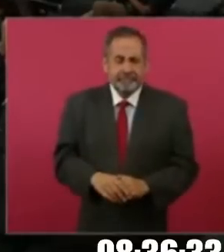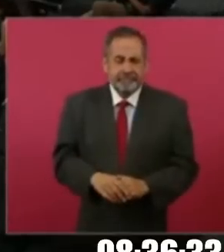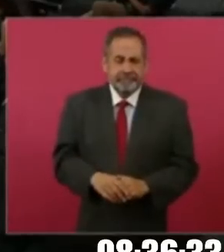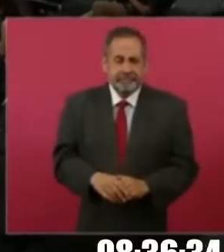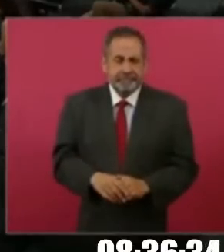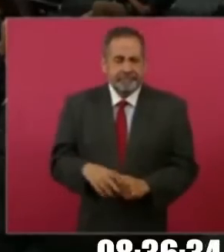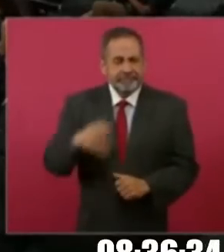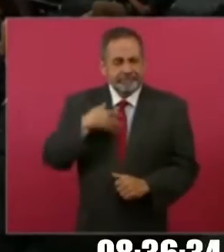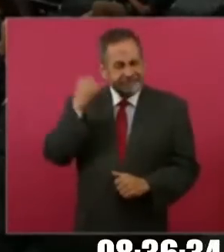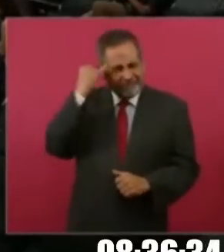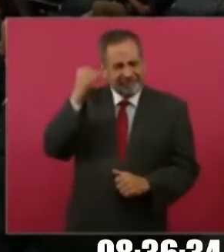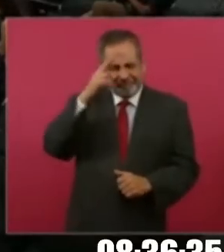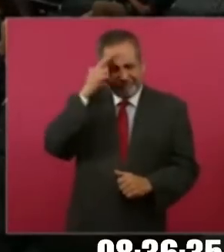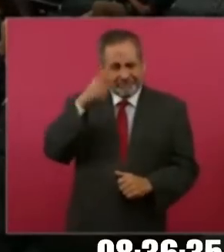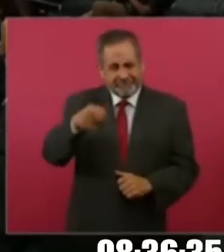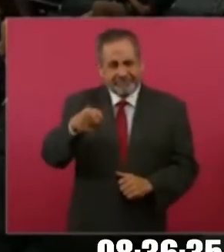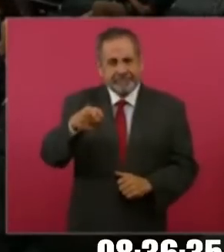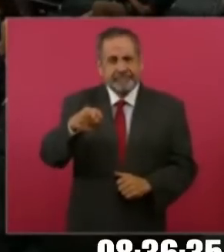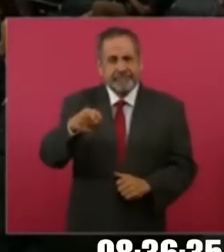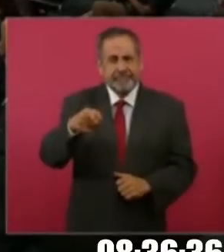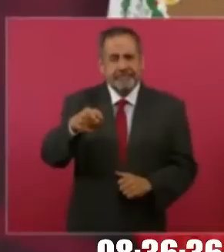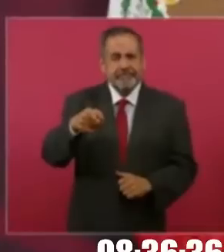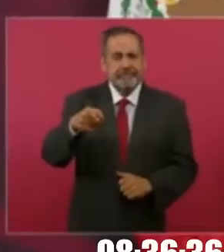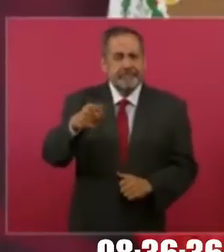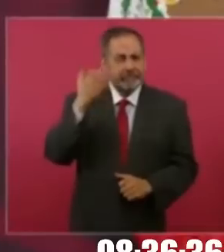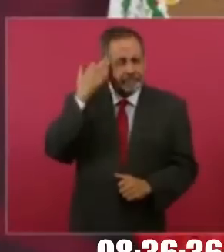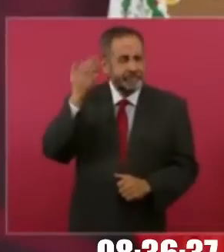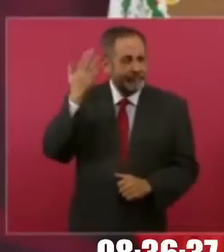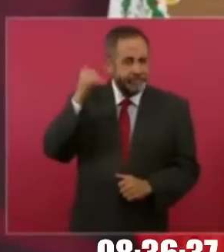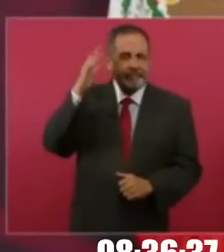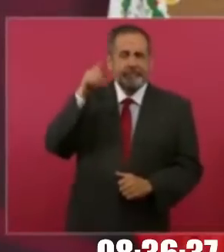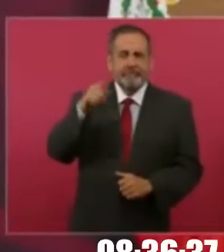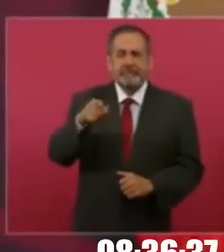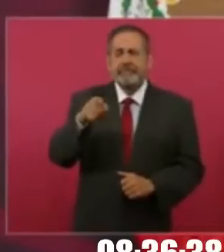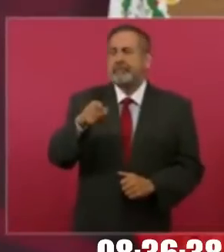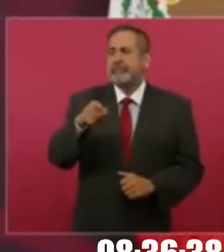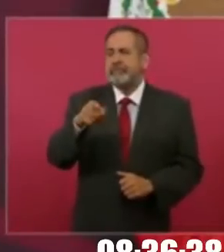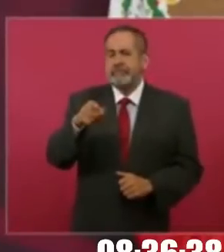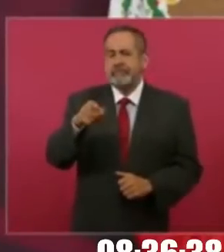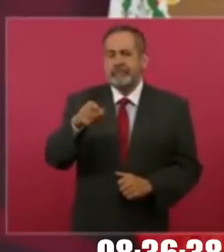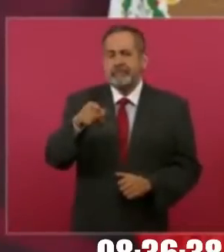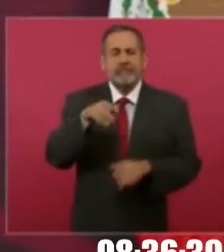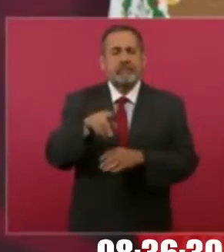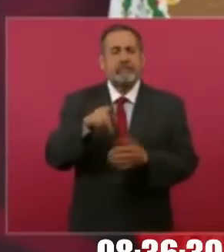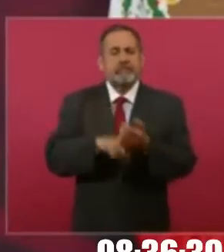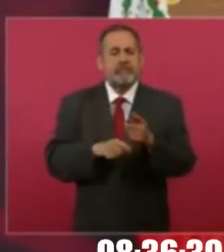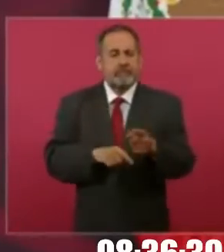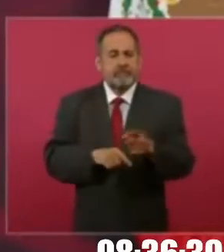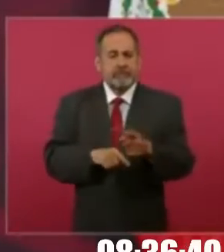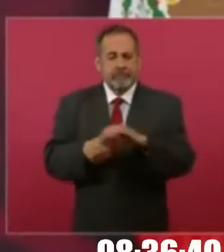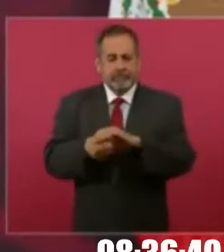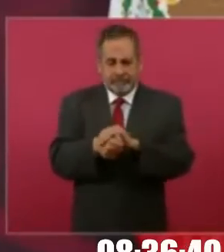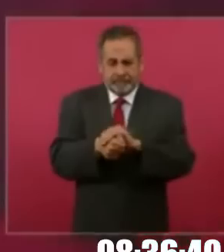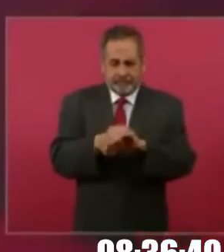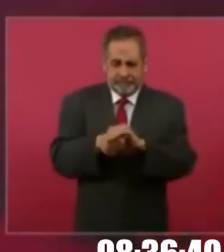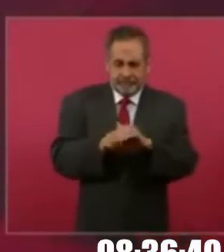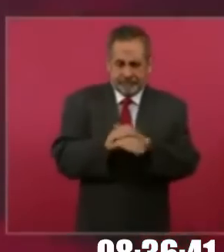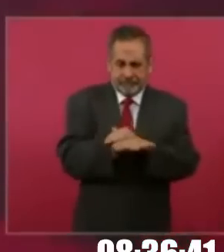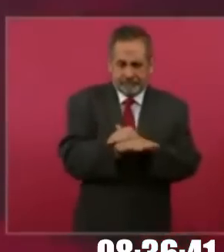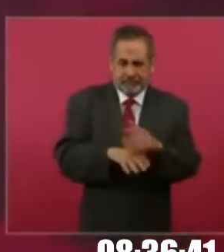imagínense lo que hicieron con el caso de Ayotzinapa